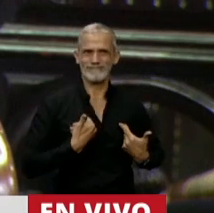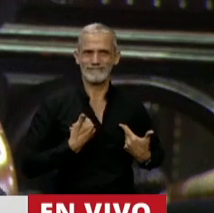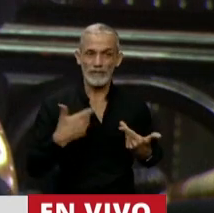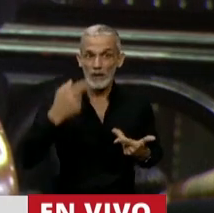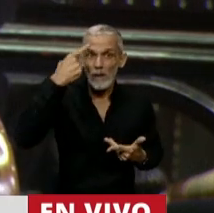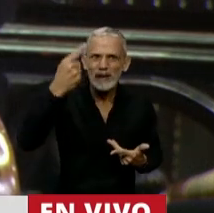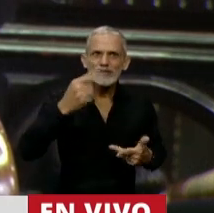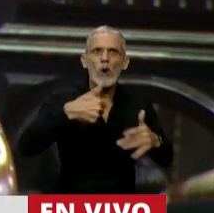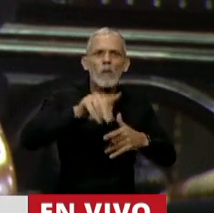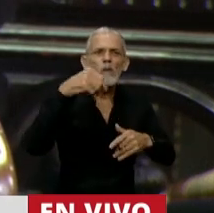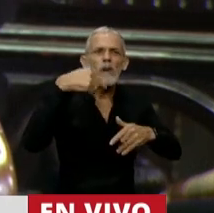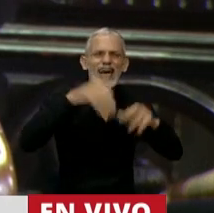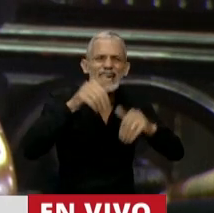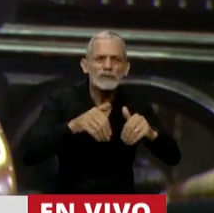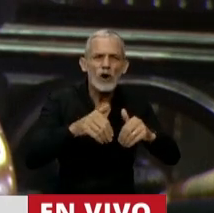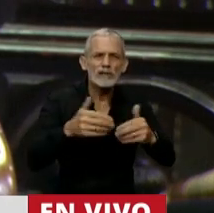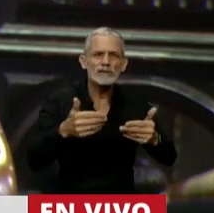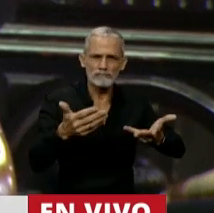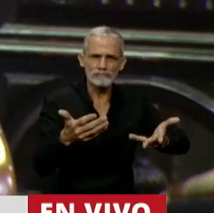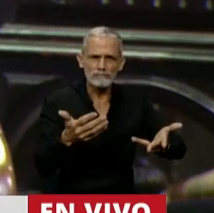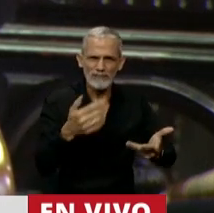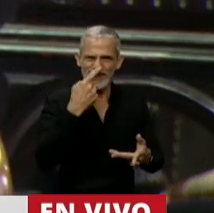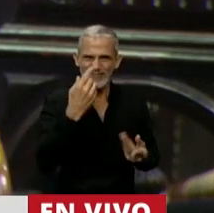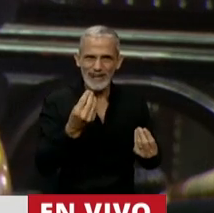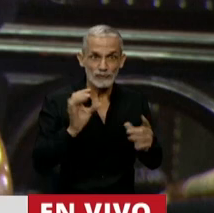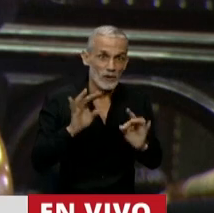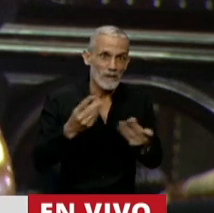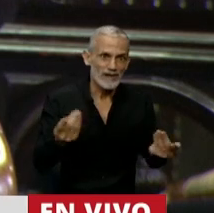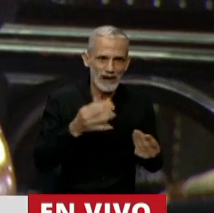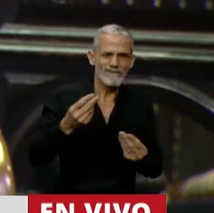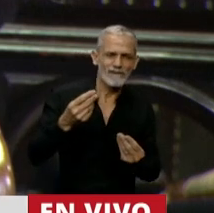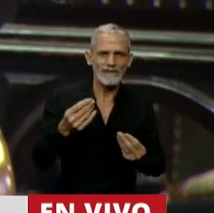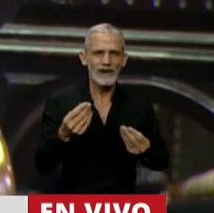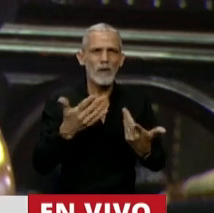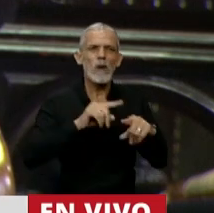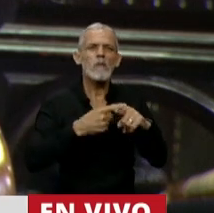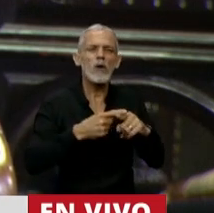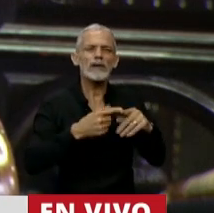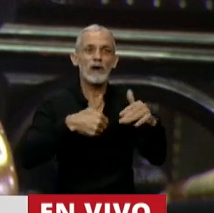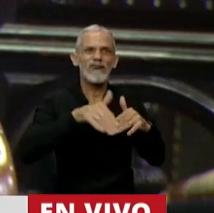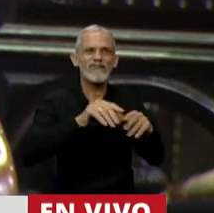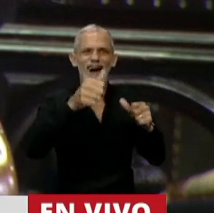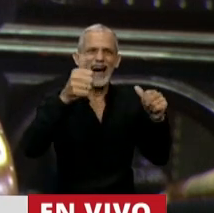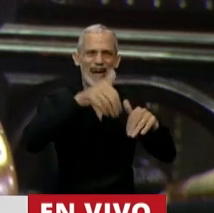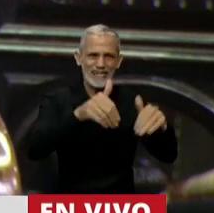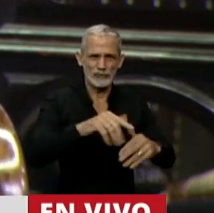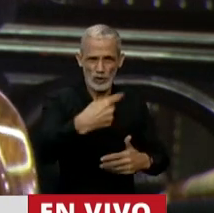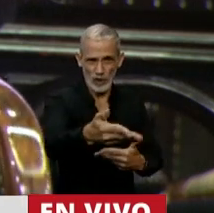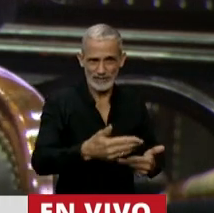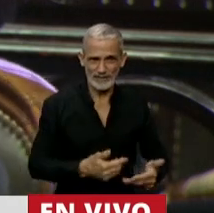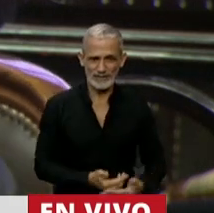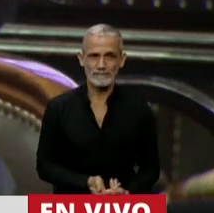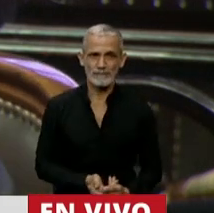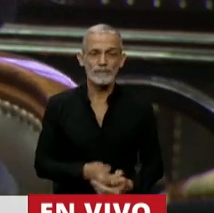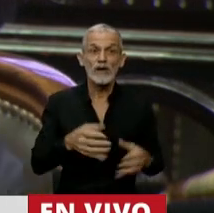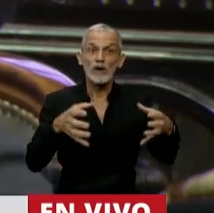hacen pensando en las próximas elecciones. No hay otra explicación que la búsqueda de un supuesto rédito político de corto plazo.